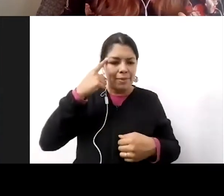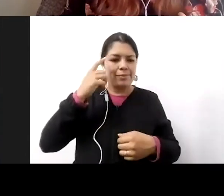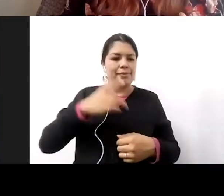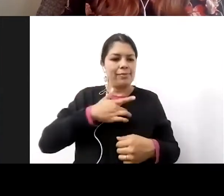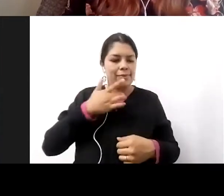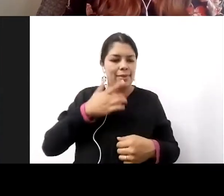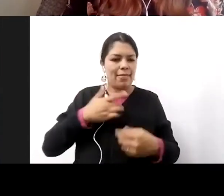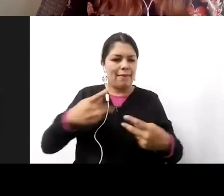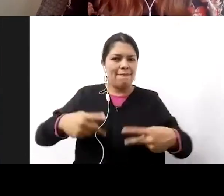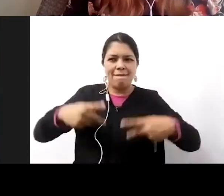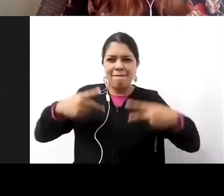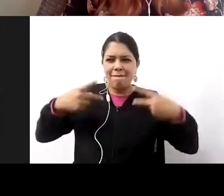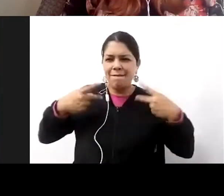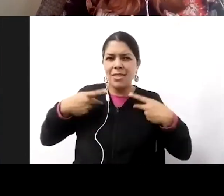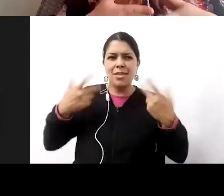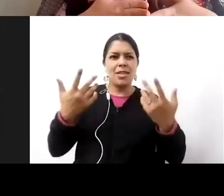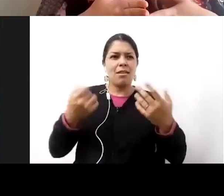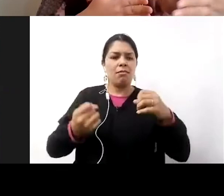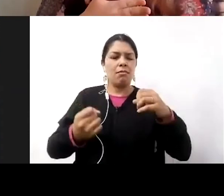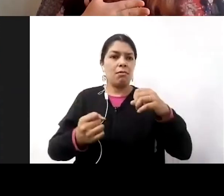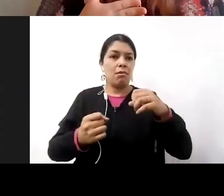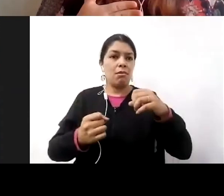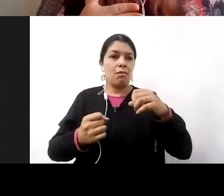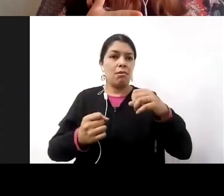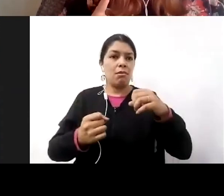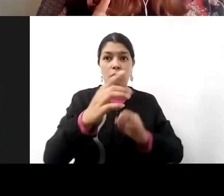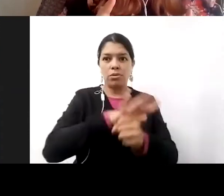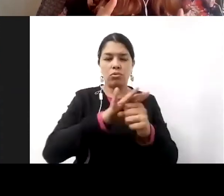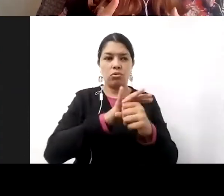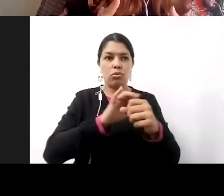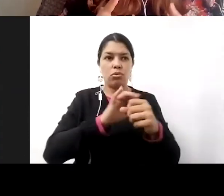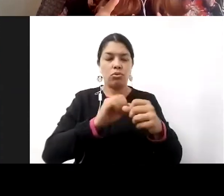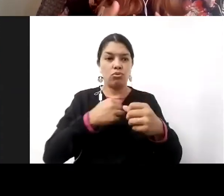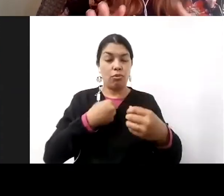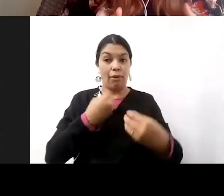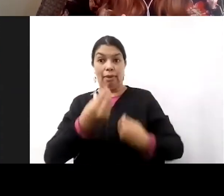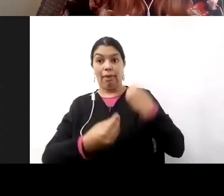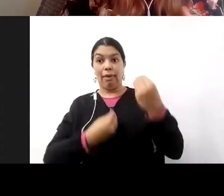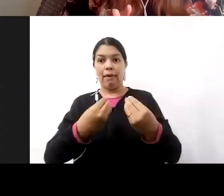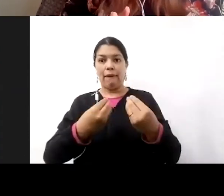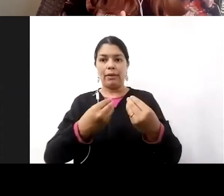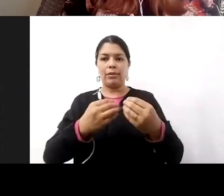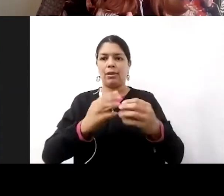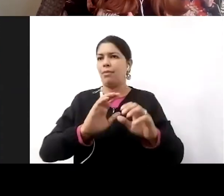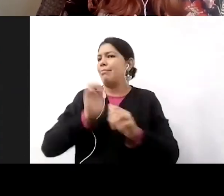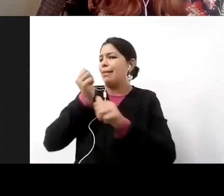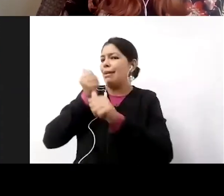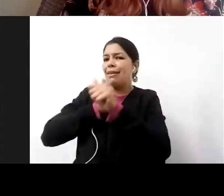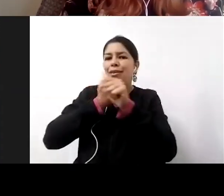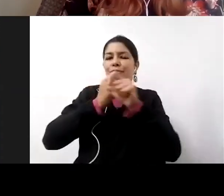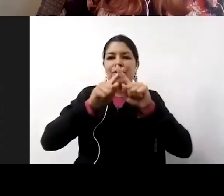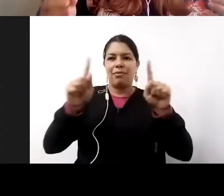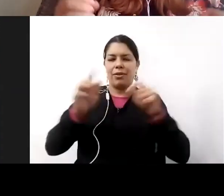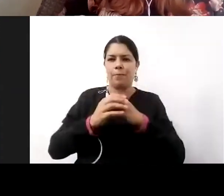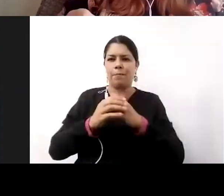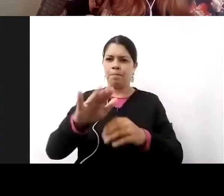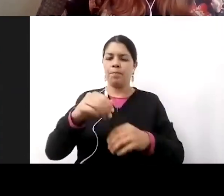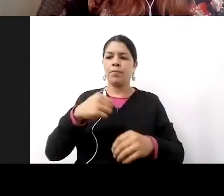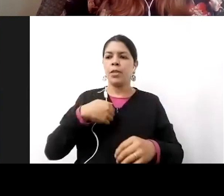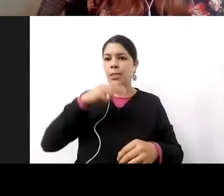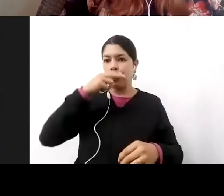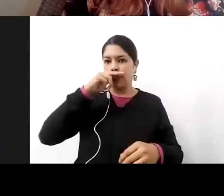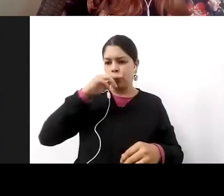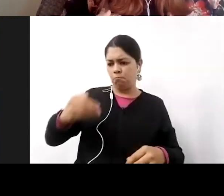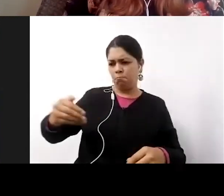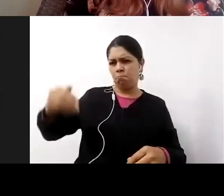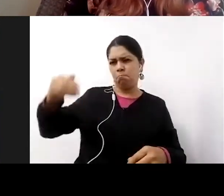ante diferentes situaciones. Al pasar las primeras etapas de la niñez, más o menos después de los 7 años, cada uno de